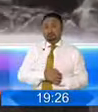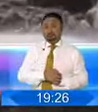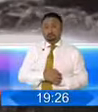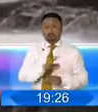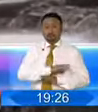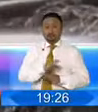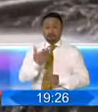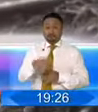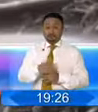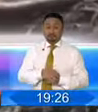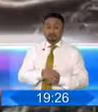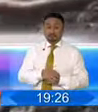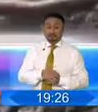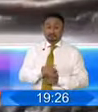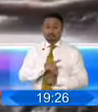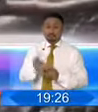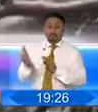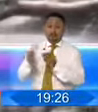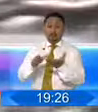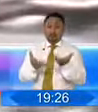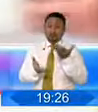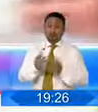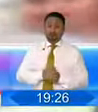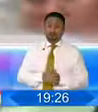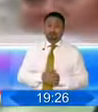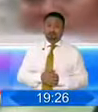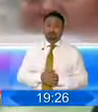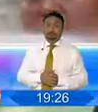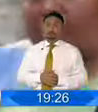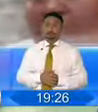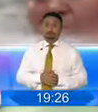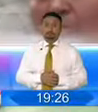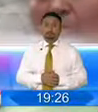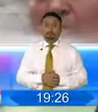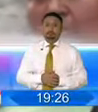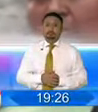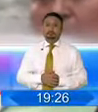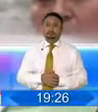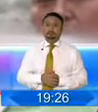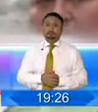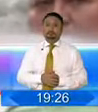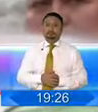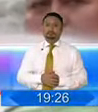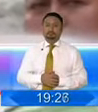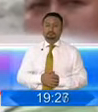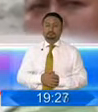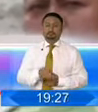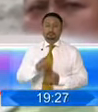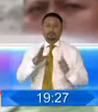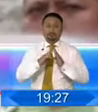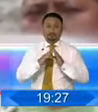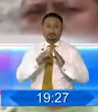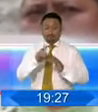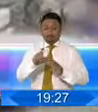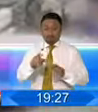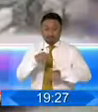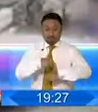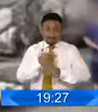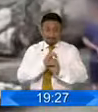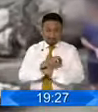no la historia fuera otra para esta humilde familia. Ventajosamente que no habíamos nadie todavía en casa esas